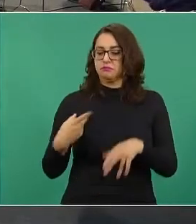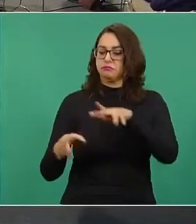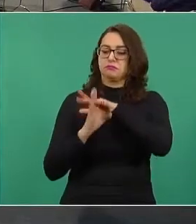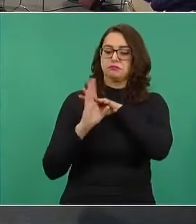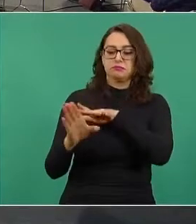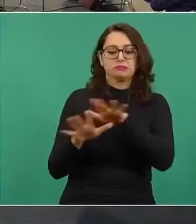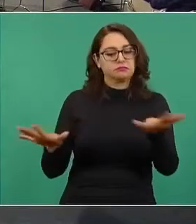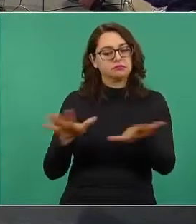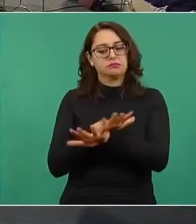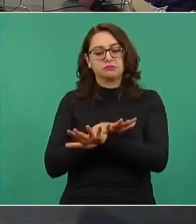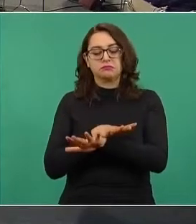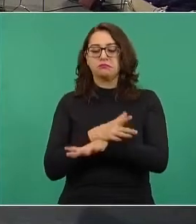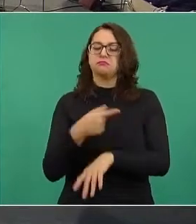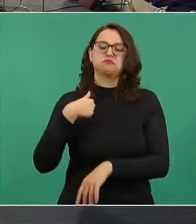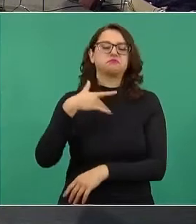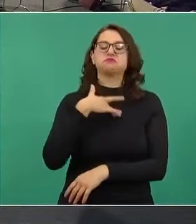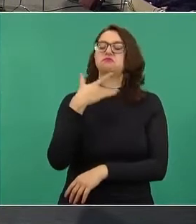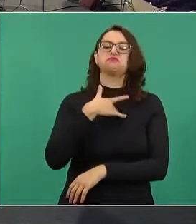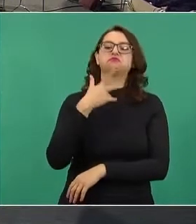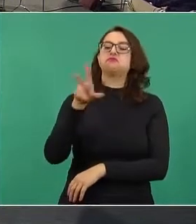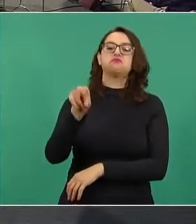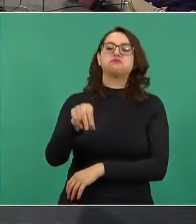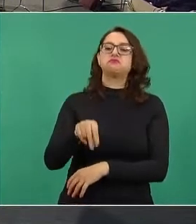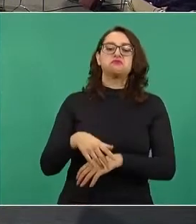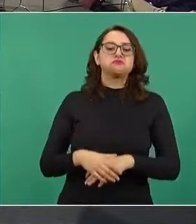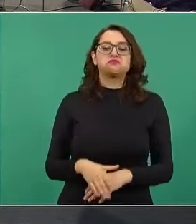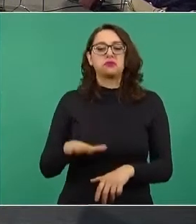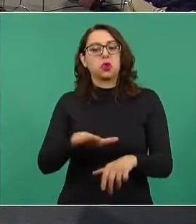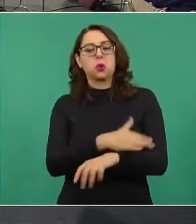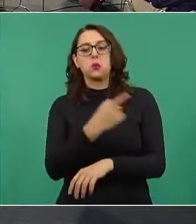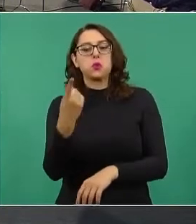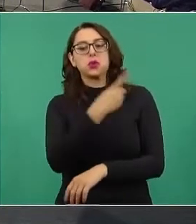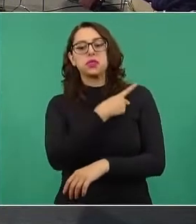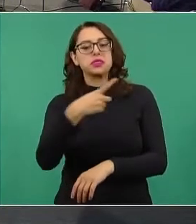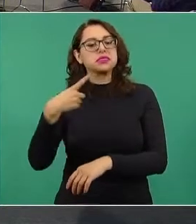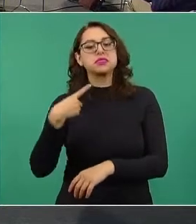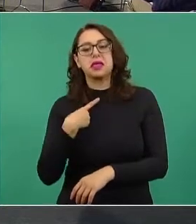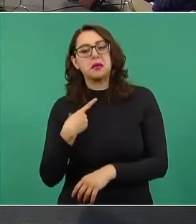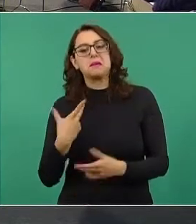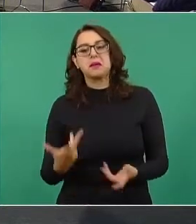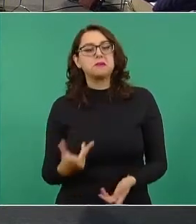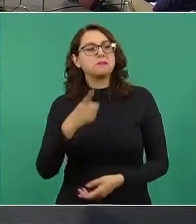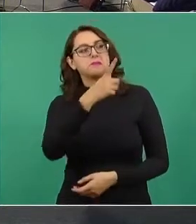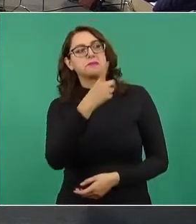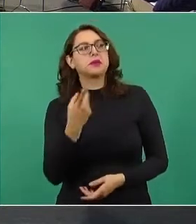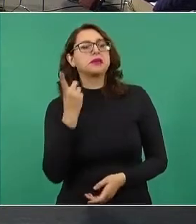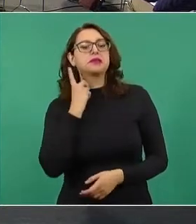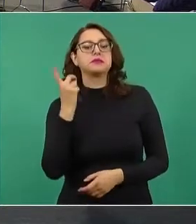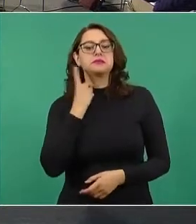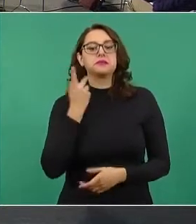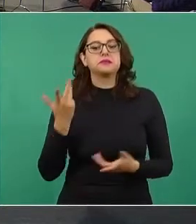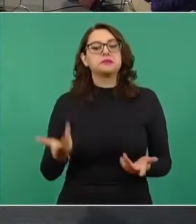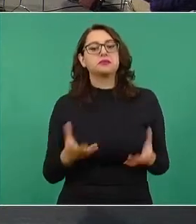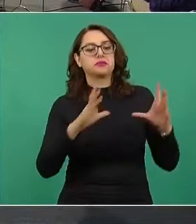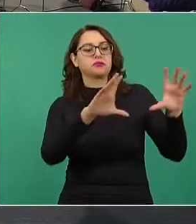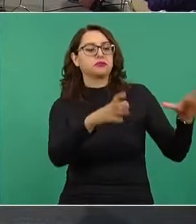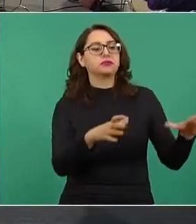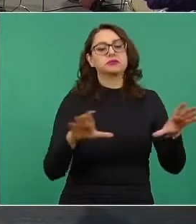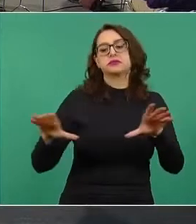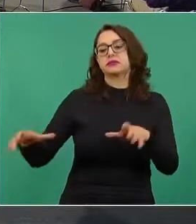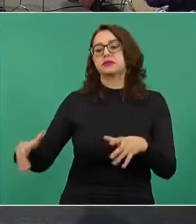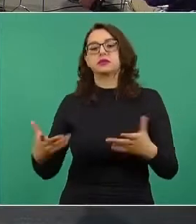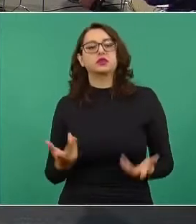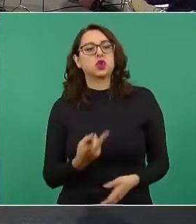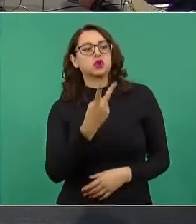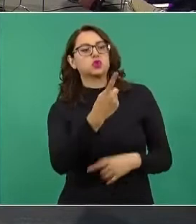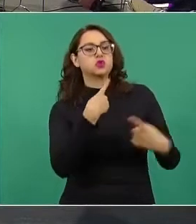reforma migratoria porque tendría que entrar en cabildeo, obviamente, el Congreso, tanto de republicanos como de